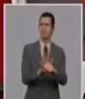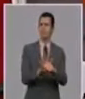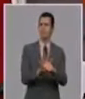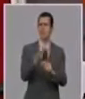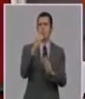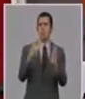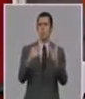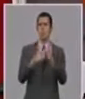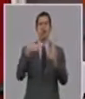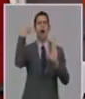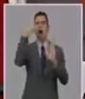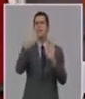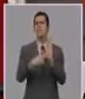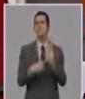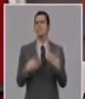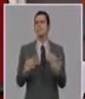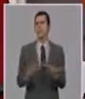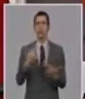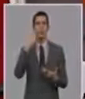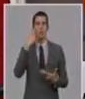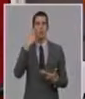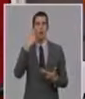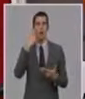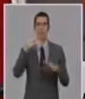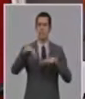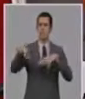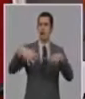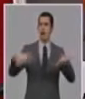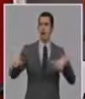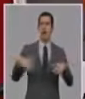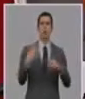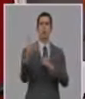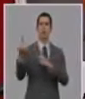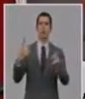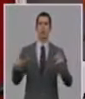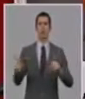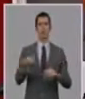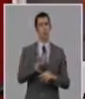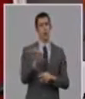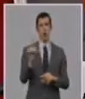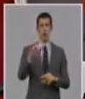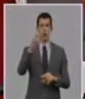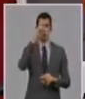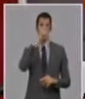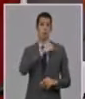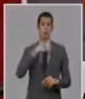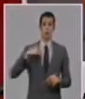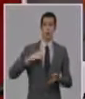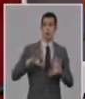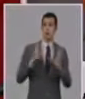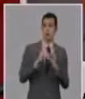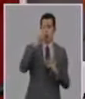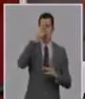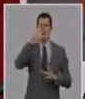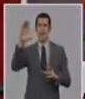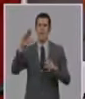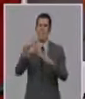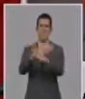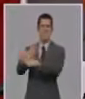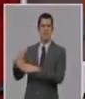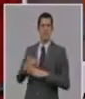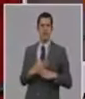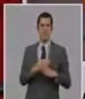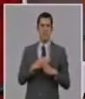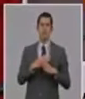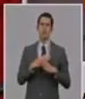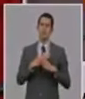salud, que es lo mismo, es la interconexión. Aquí todo tiene puntos comunes. El estudio que se está haciendo de genética